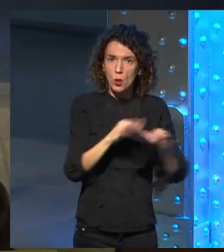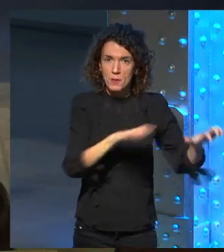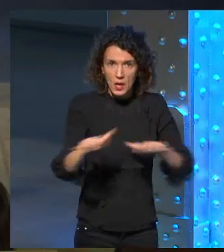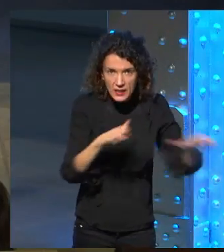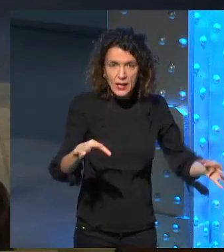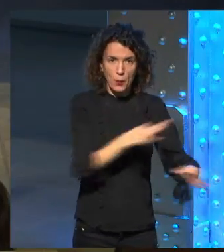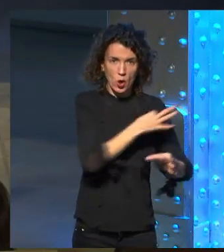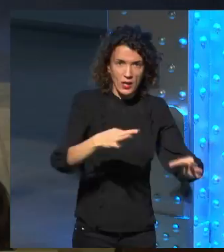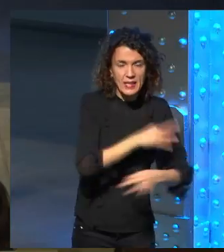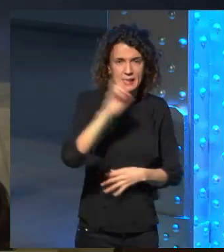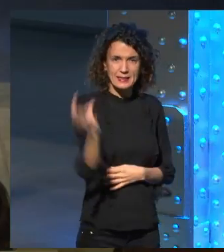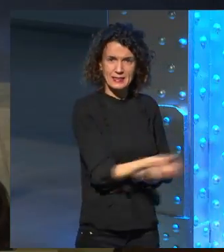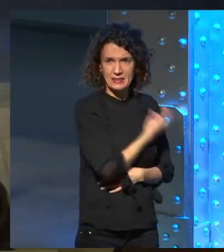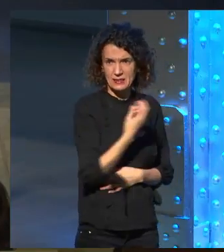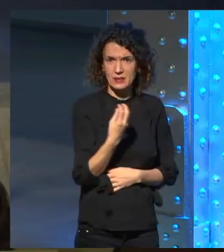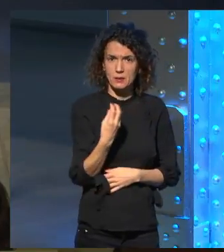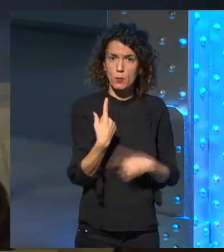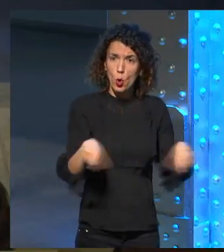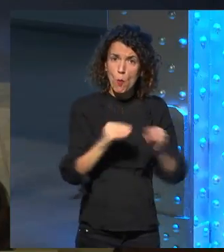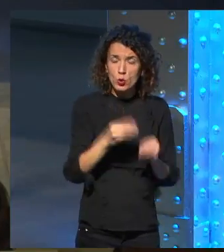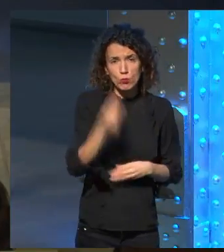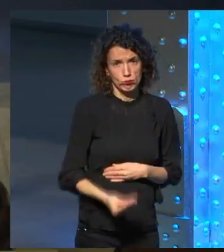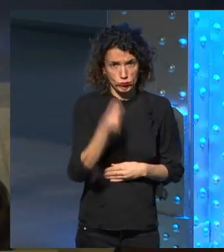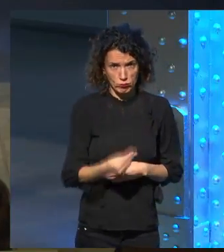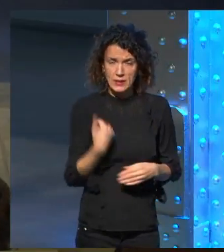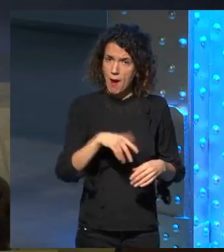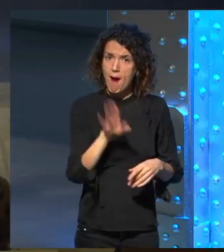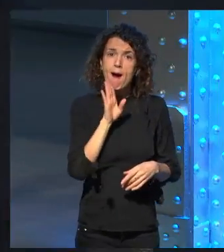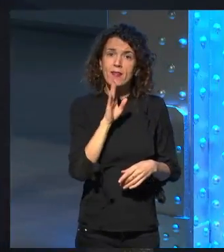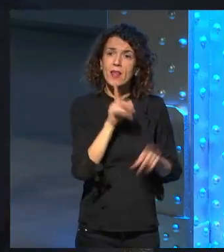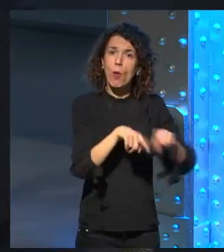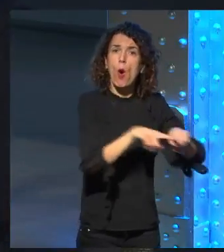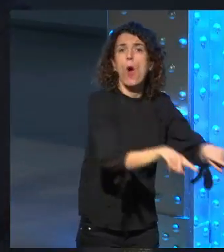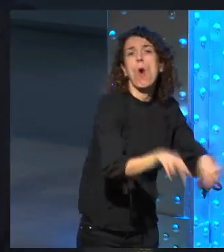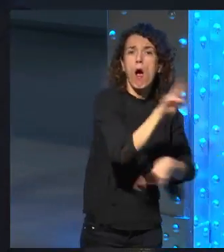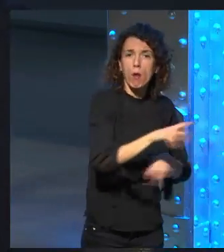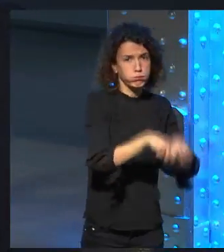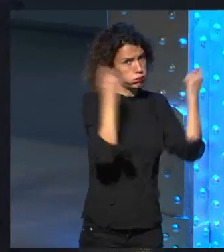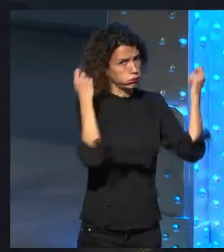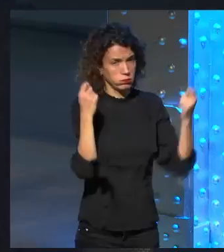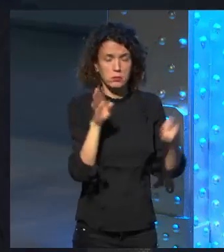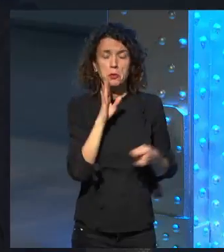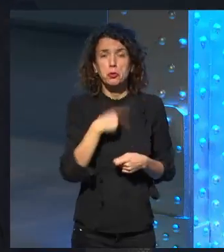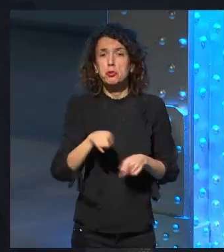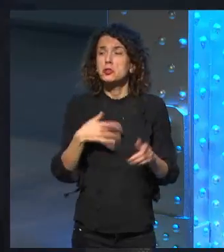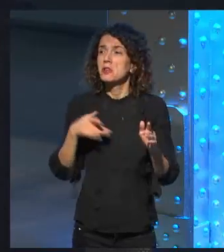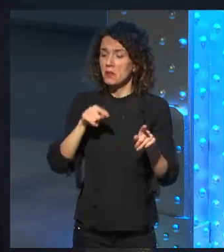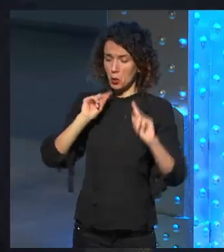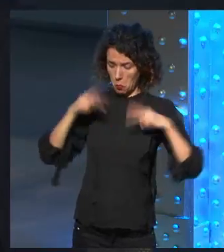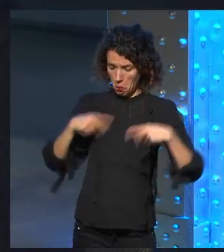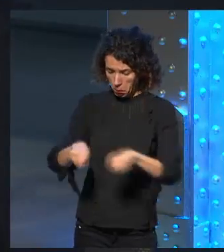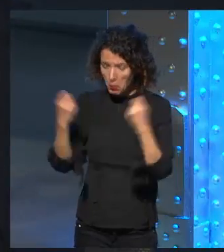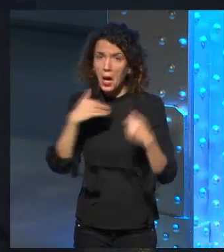pianistas, violinistas y grandes maestros que ya han roto con todo eso. O sea, nosotros no estamos rompiendo con nada. Yo no me